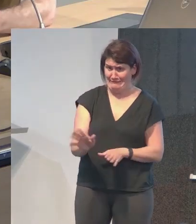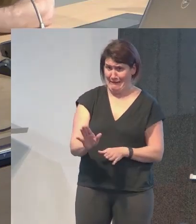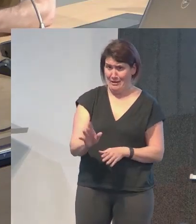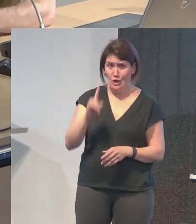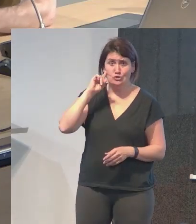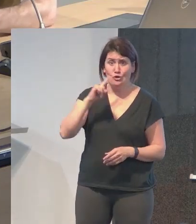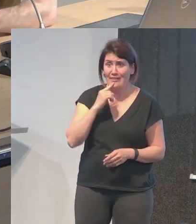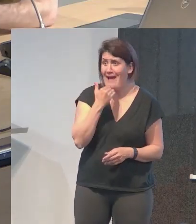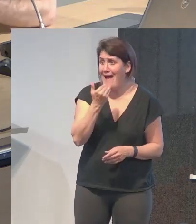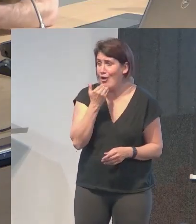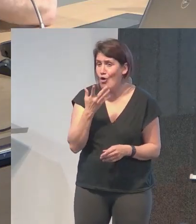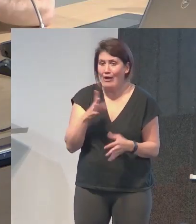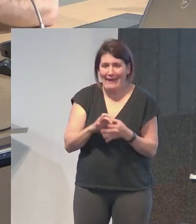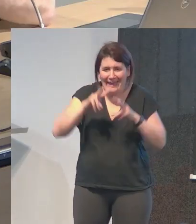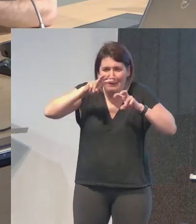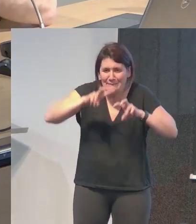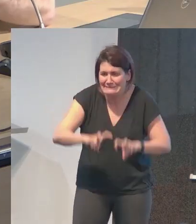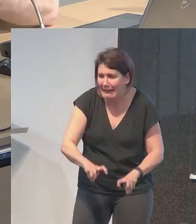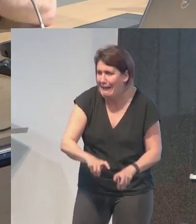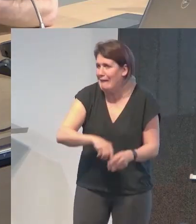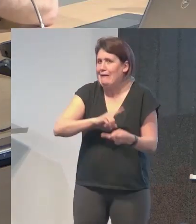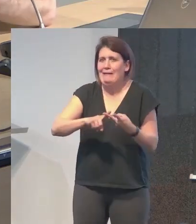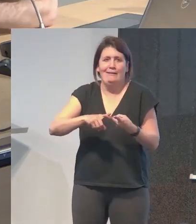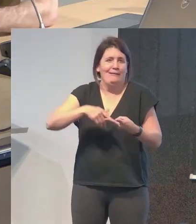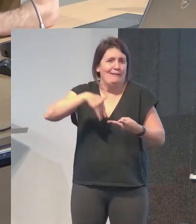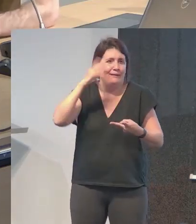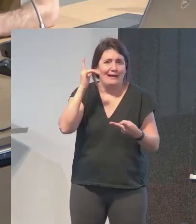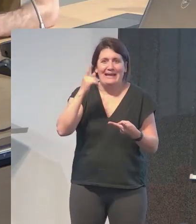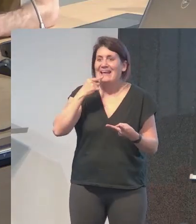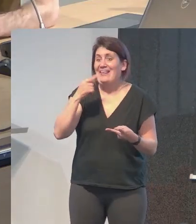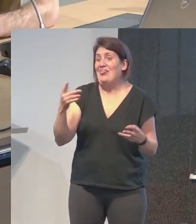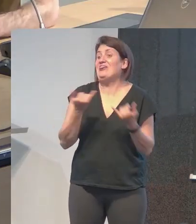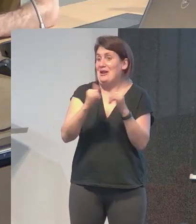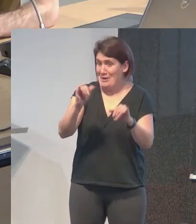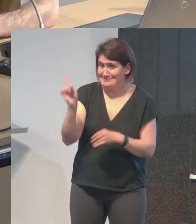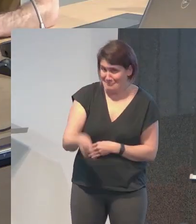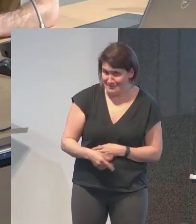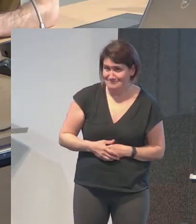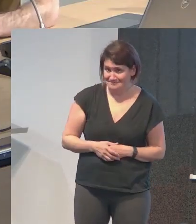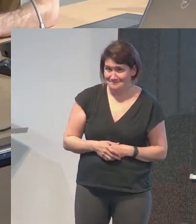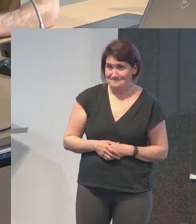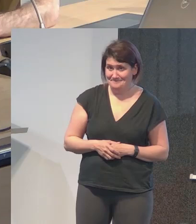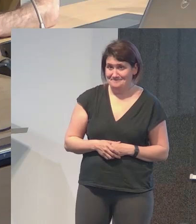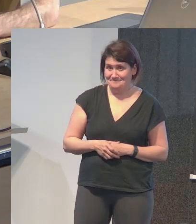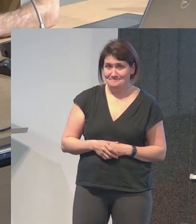que se tiene que investigar y celebrar.